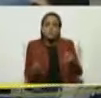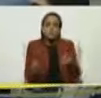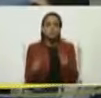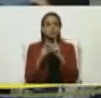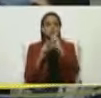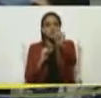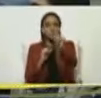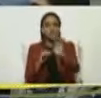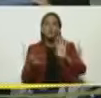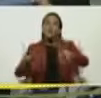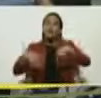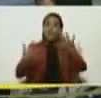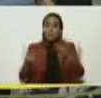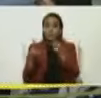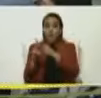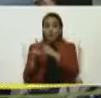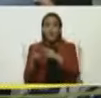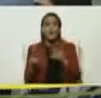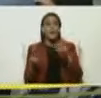Después salió Pinto.